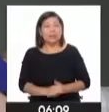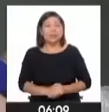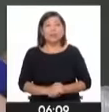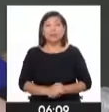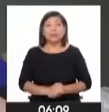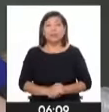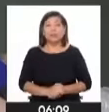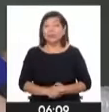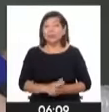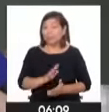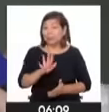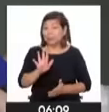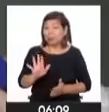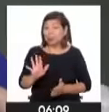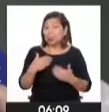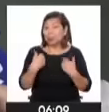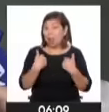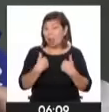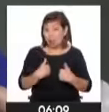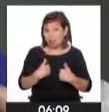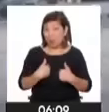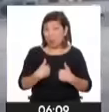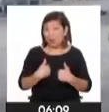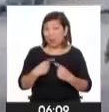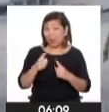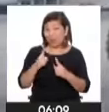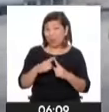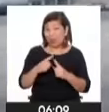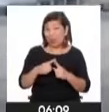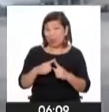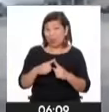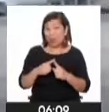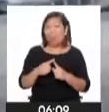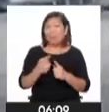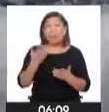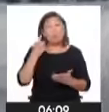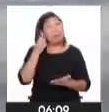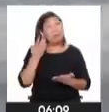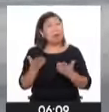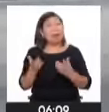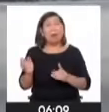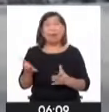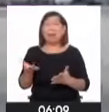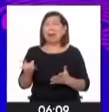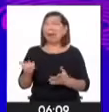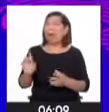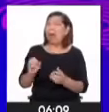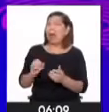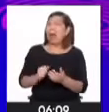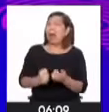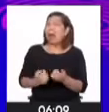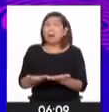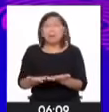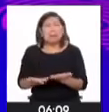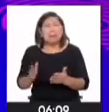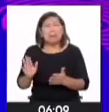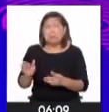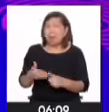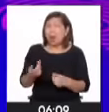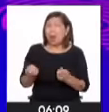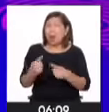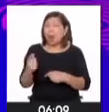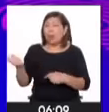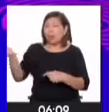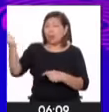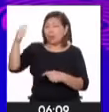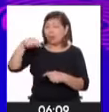Ante las declaraciones del abogado de Alejandro Toledo sobre un supuesto maltrato que recibió el exmandatario desde que